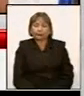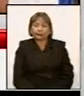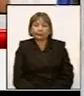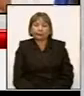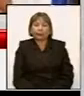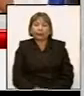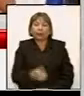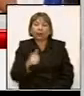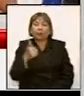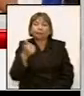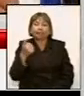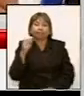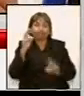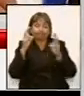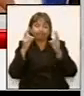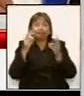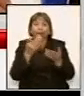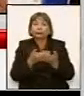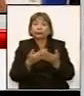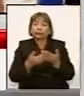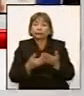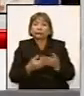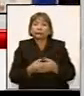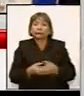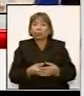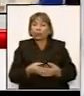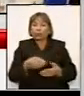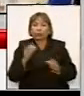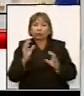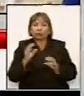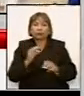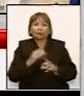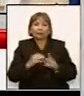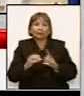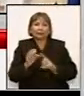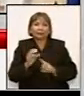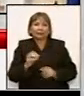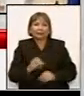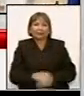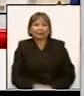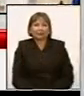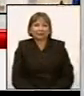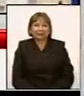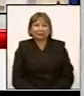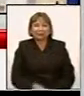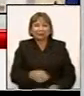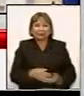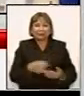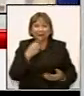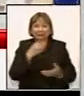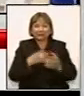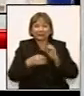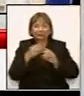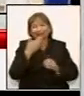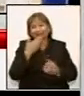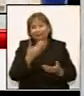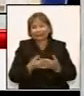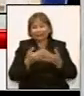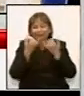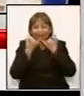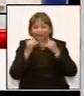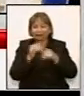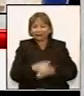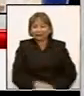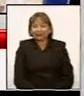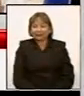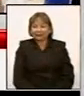en otros temas, sino también en el tema cultural. Muchísimas gracias, Cecilia, por esa información completa que nos has